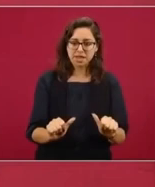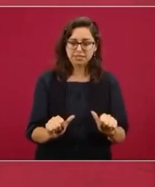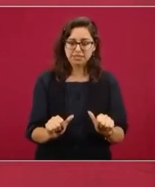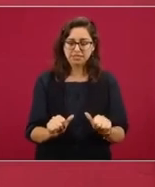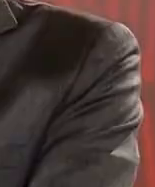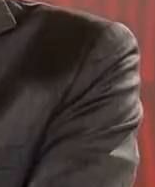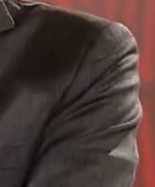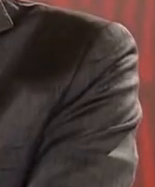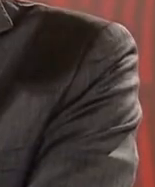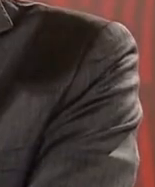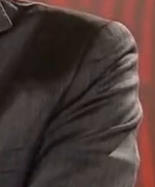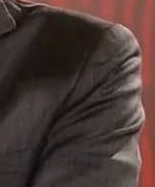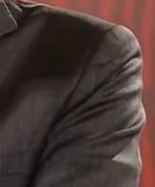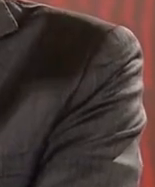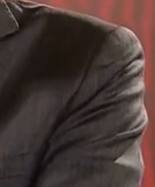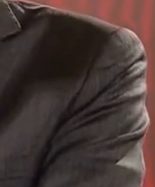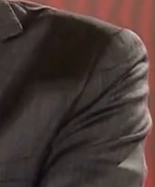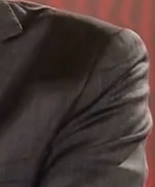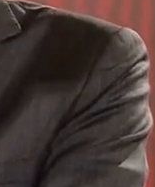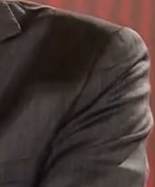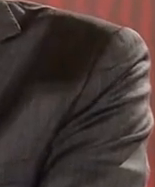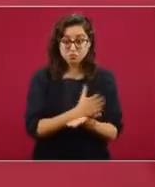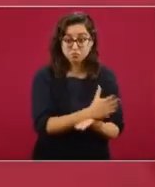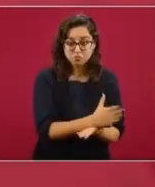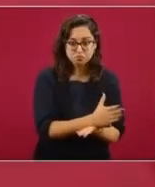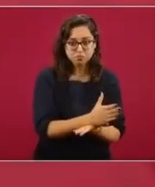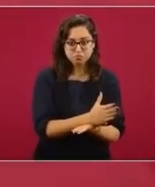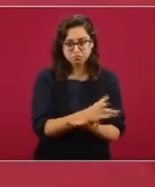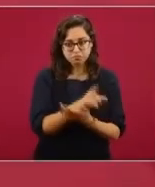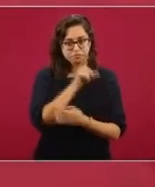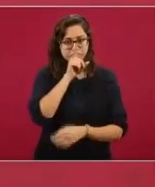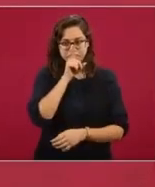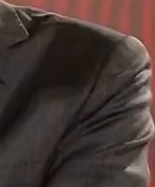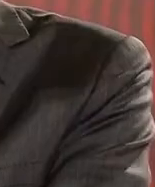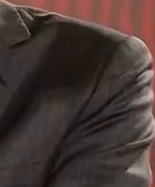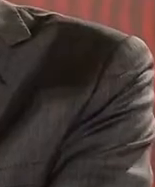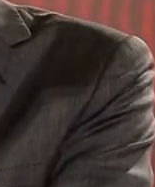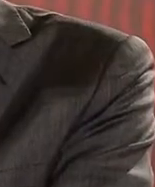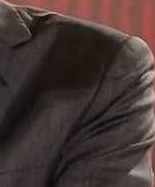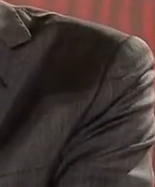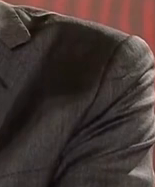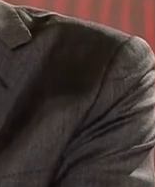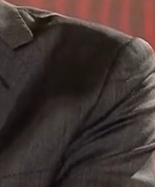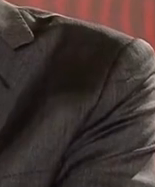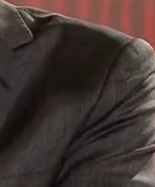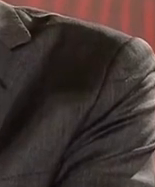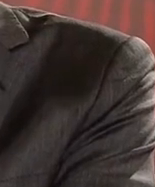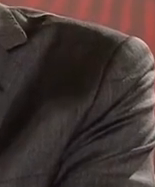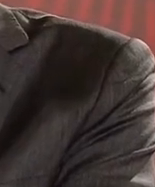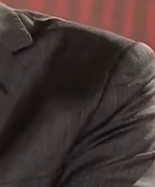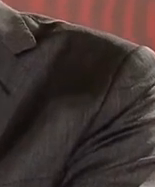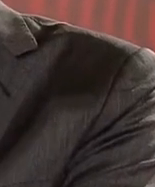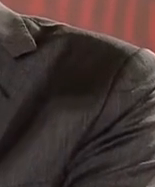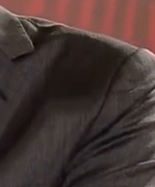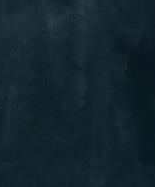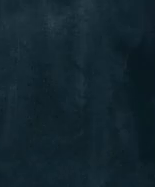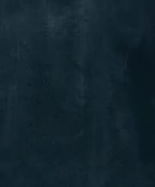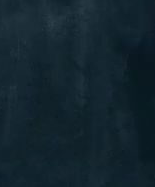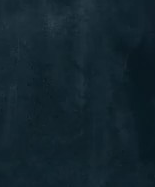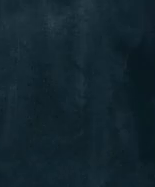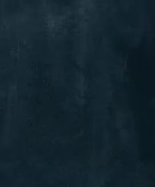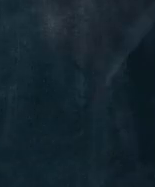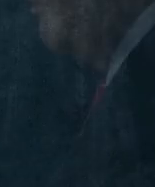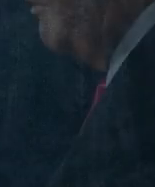podemos inmiscuirnos en la política de otros países de otras naciones